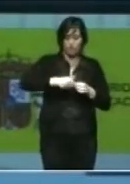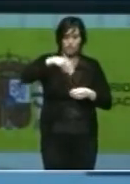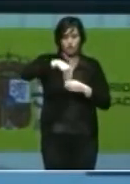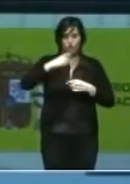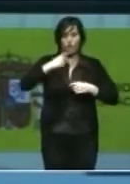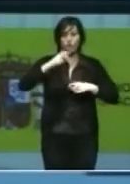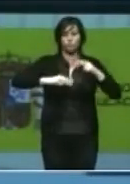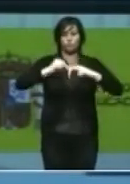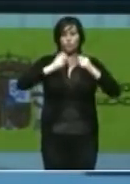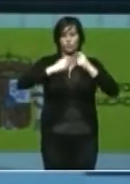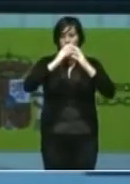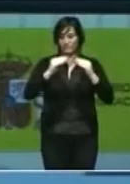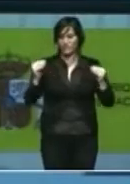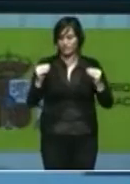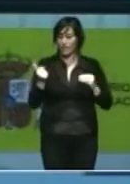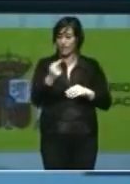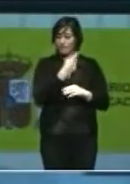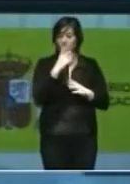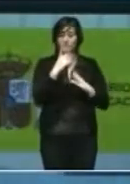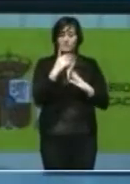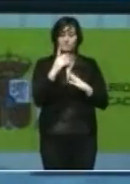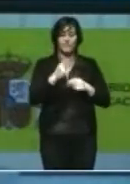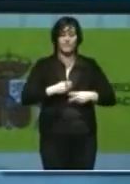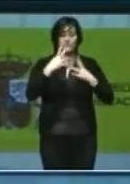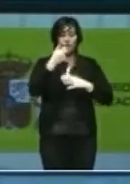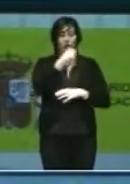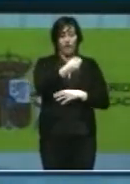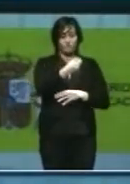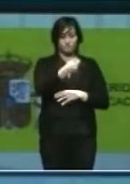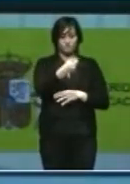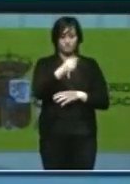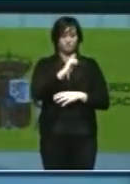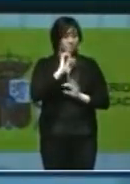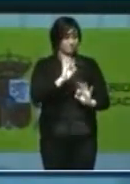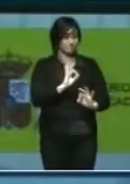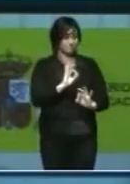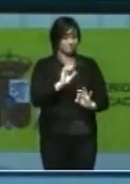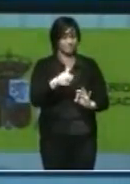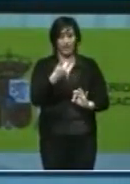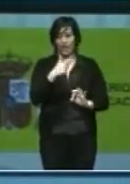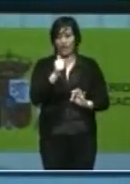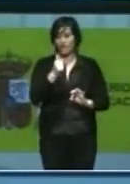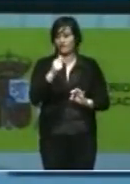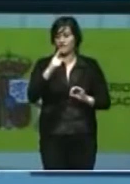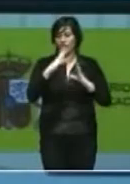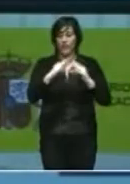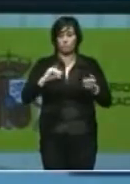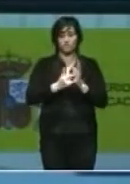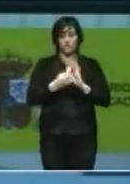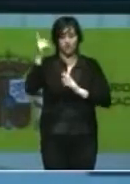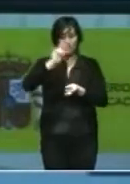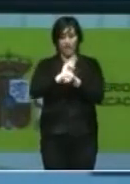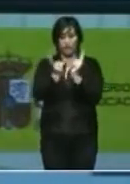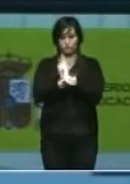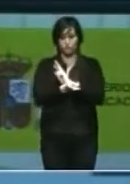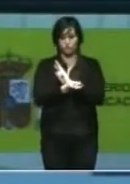construcción universitaria. Bueno, este es un edificio, el edificio A, así llamado, luego Ada Byron, del Campus Politécnico de Lactour, en